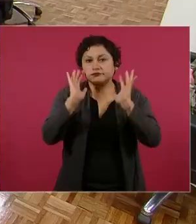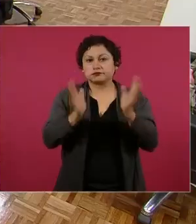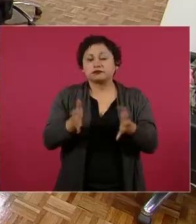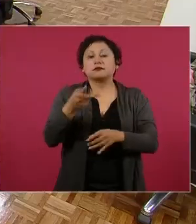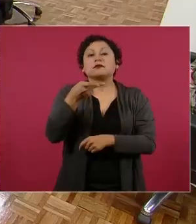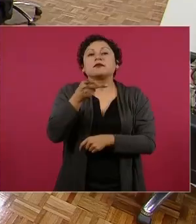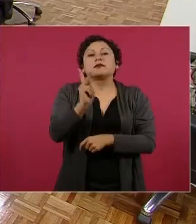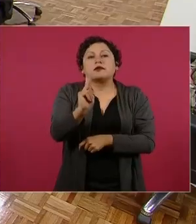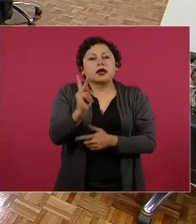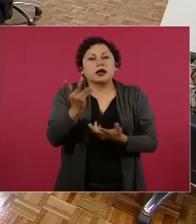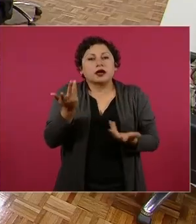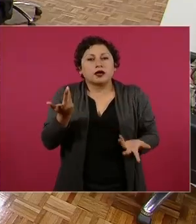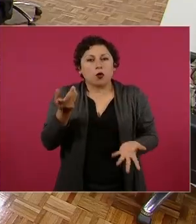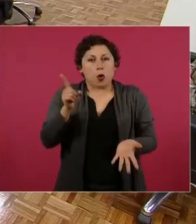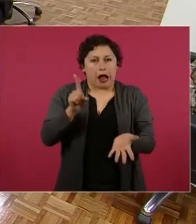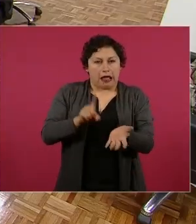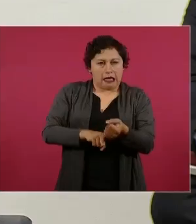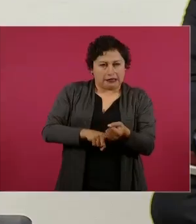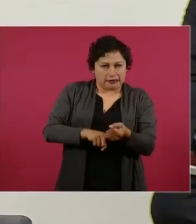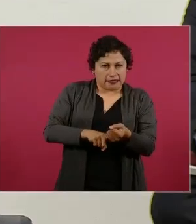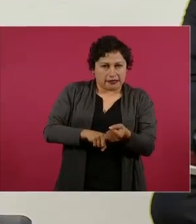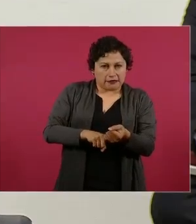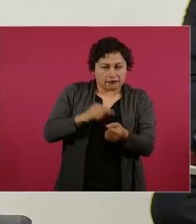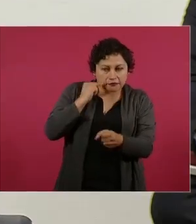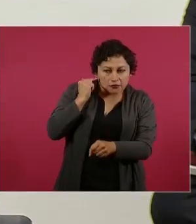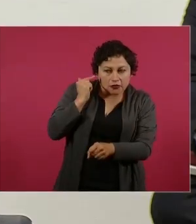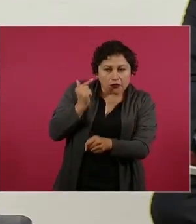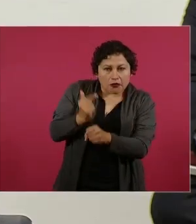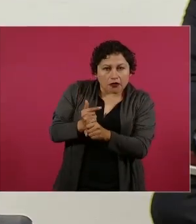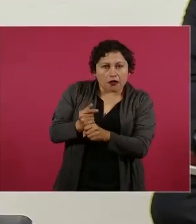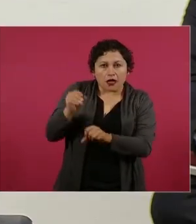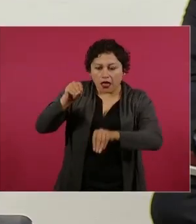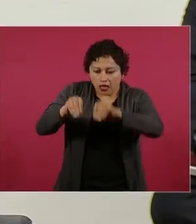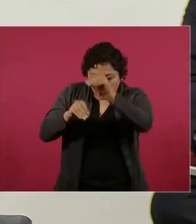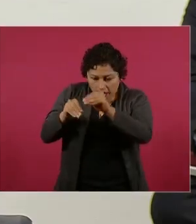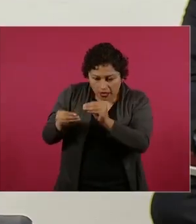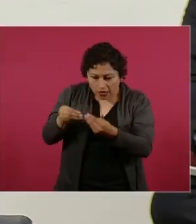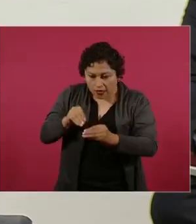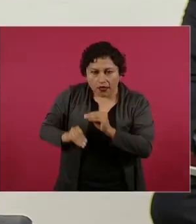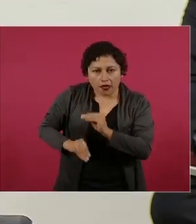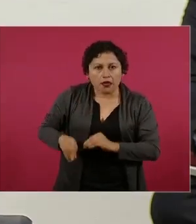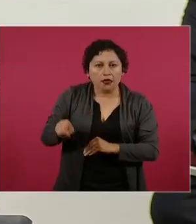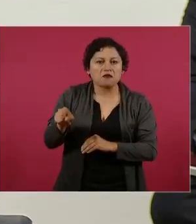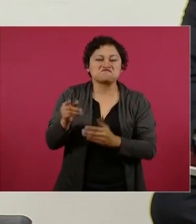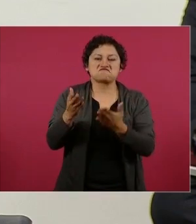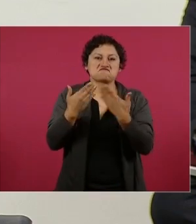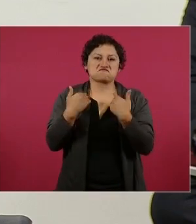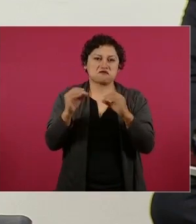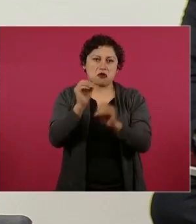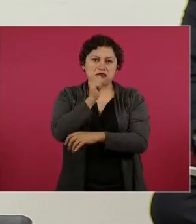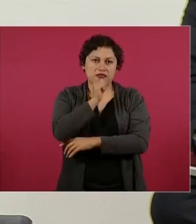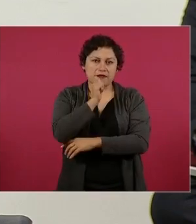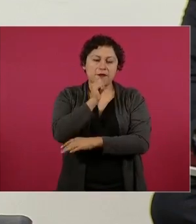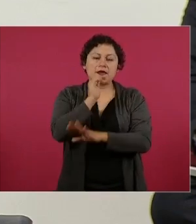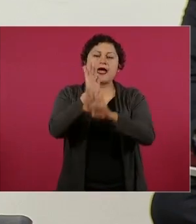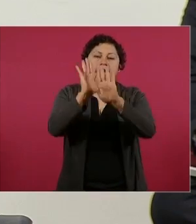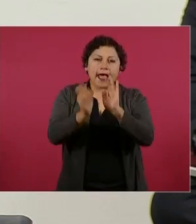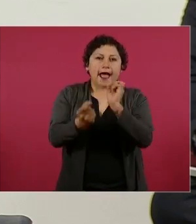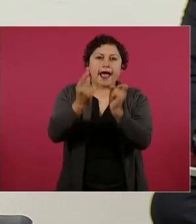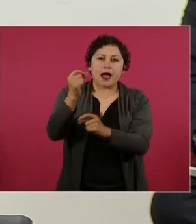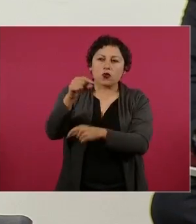asegurado algún taller en donde se armen estos. Sí ha habido aseguramientos de algunos talleres